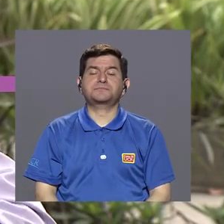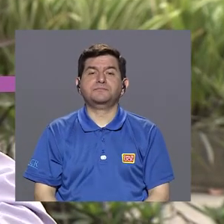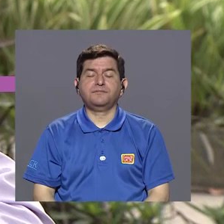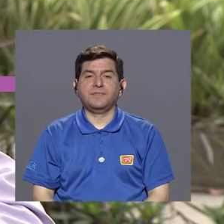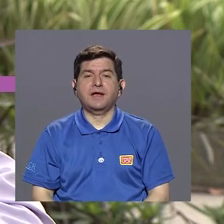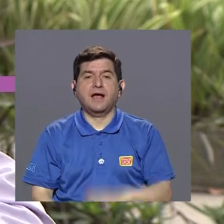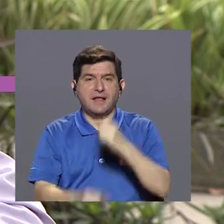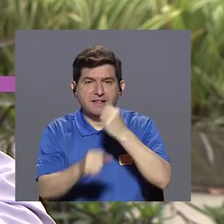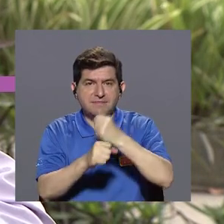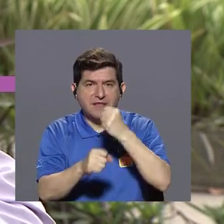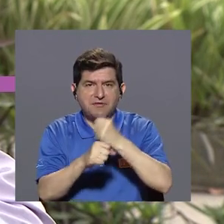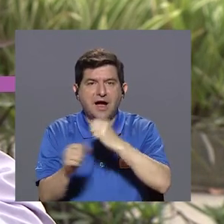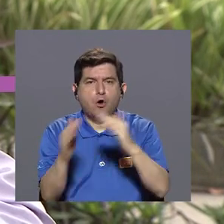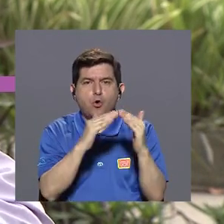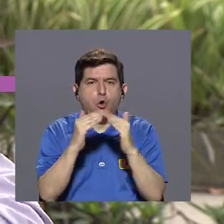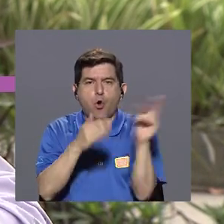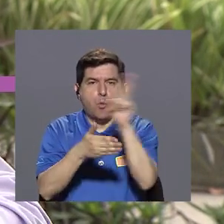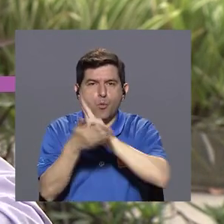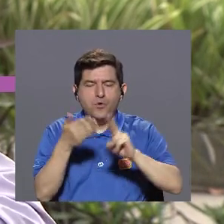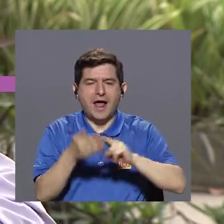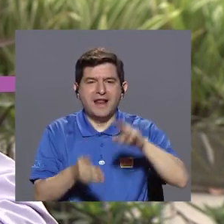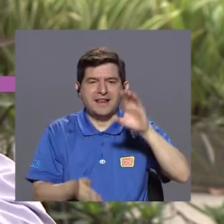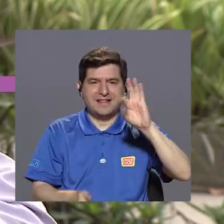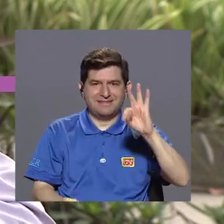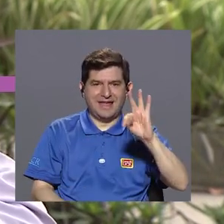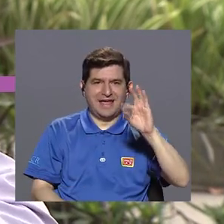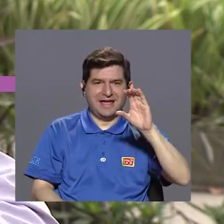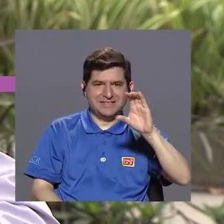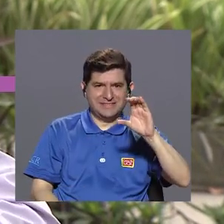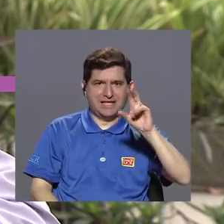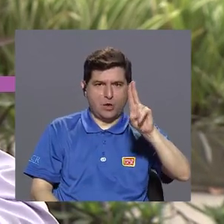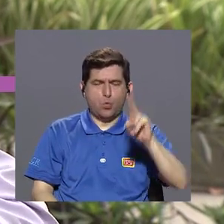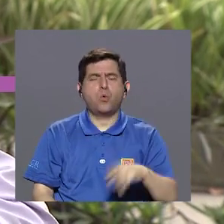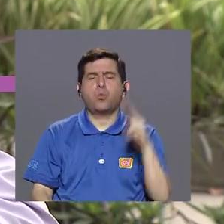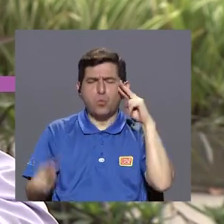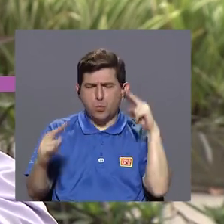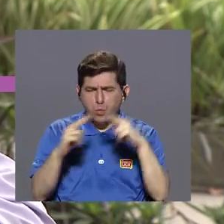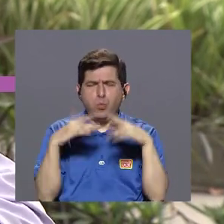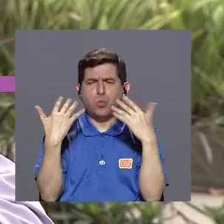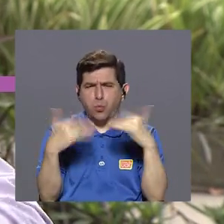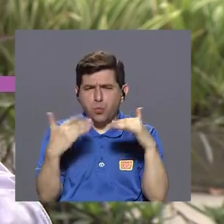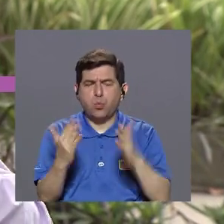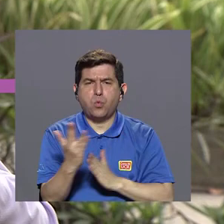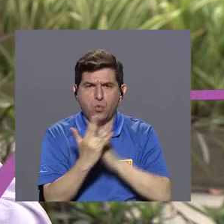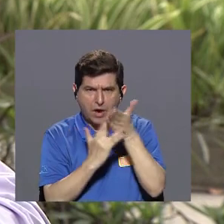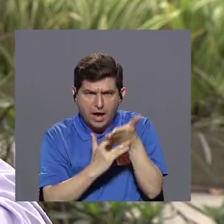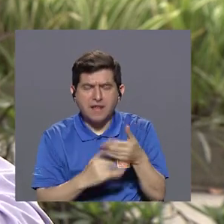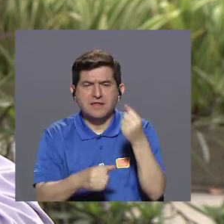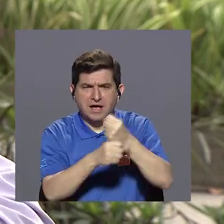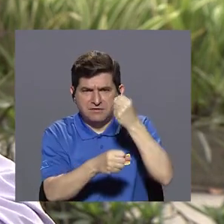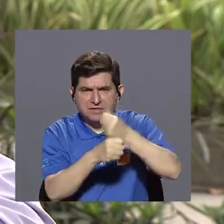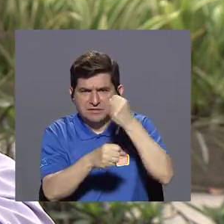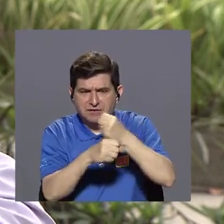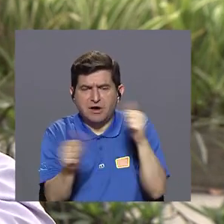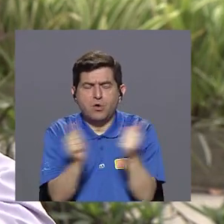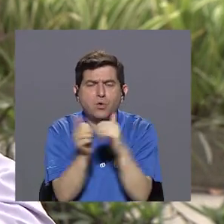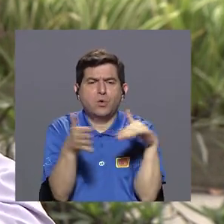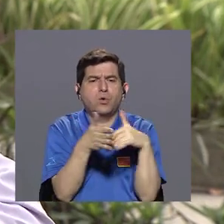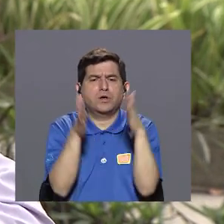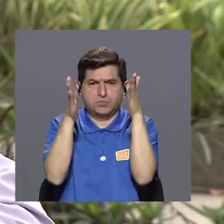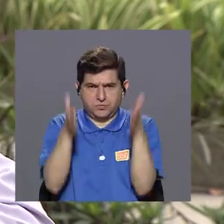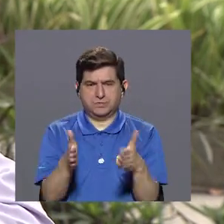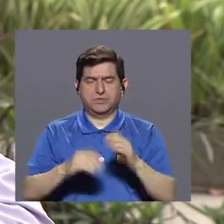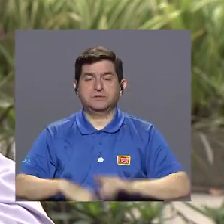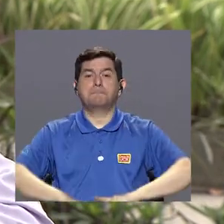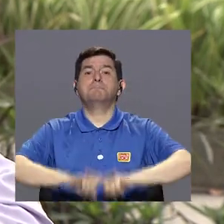trabajo comunal es muy conocido en los últimos años uh-huh. a través del trabajo que se lleva a cabo con los